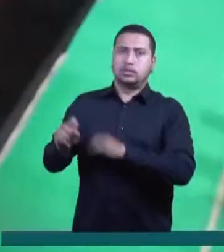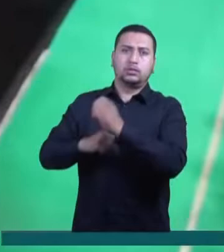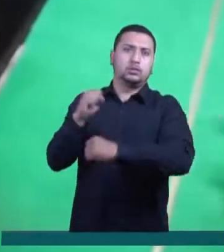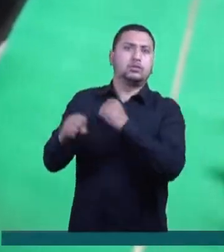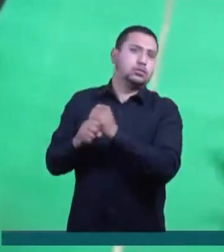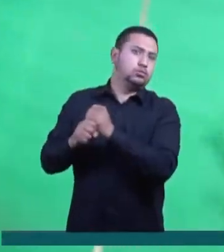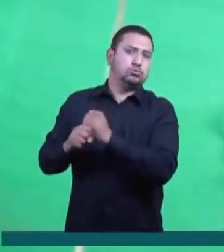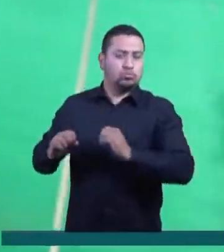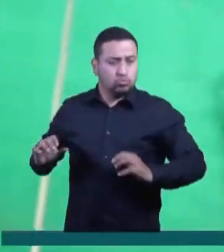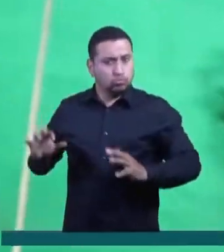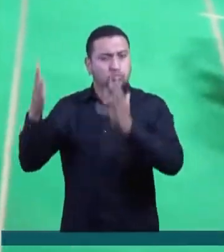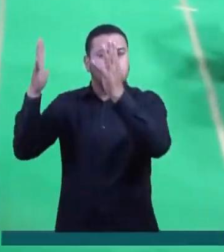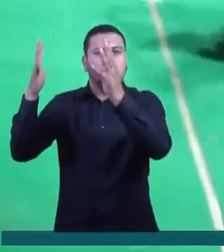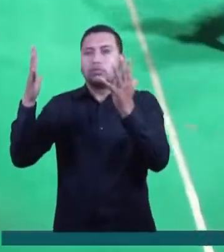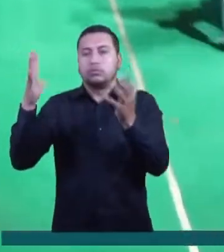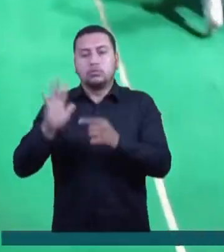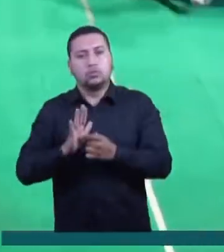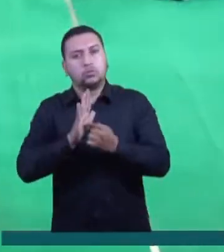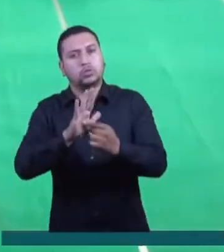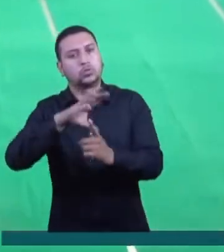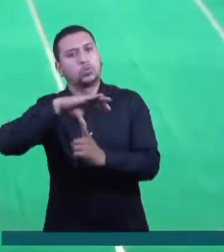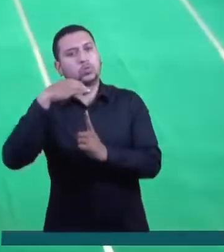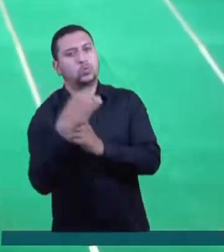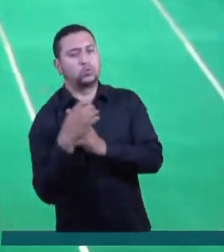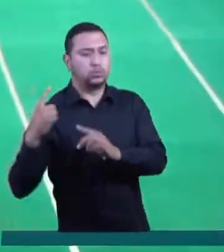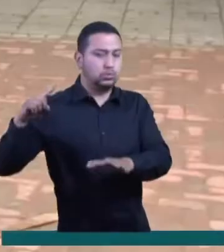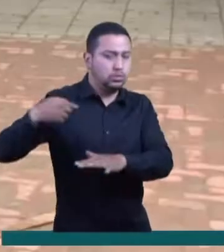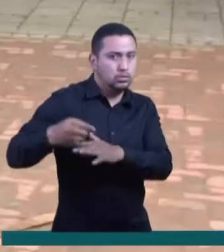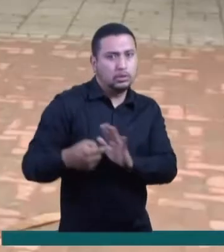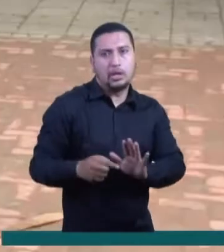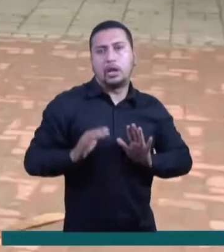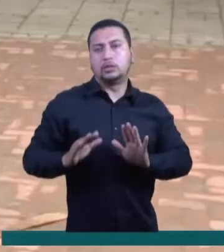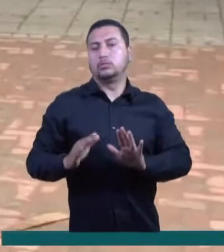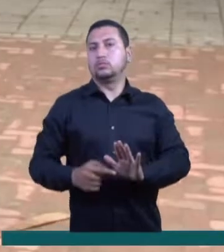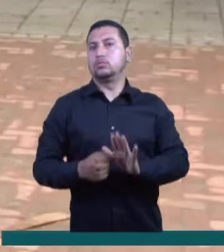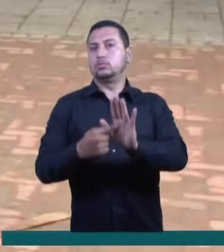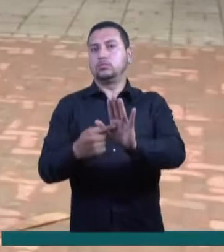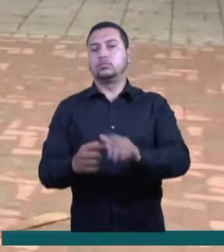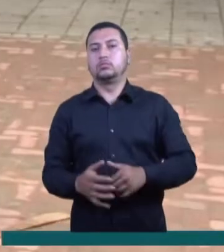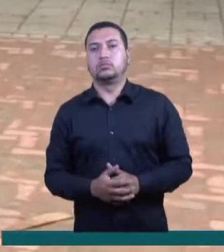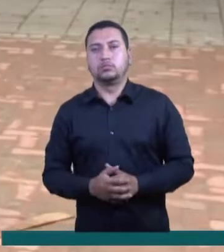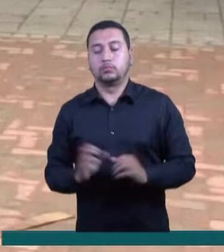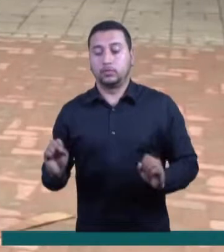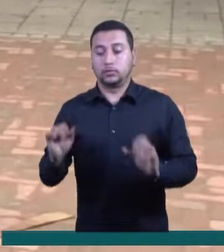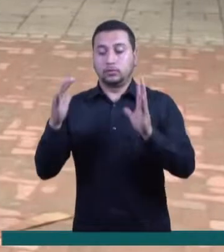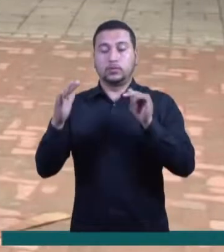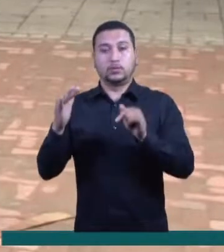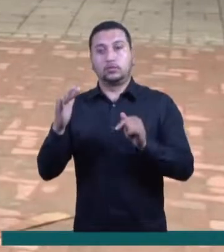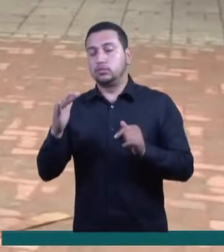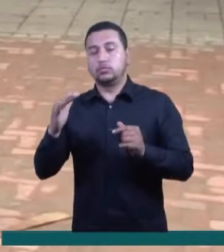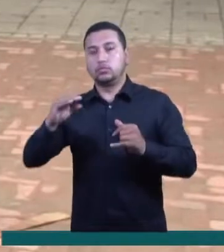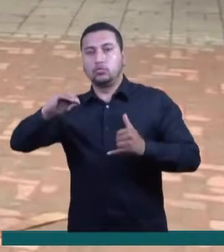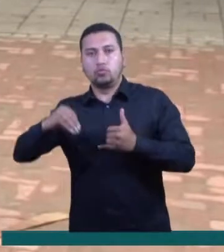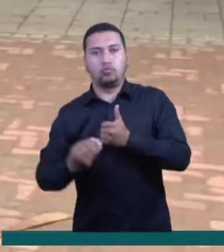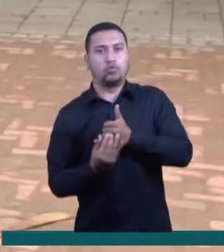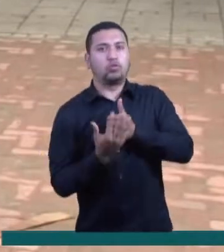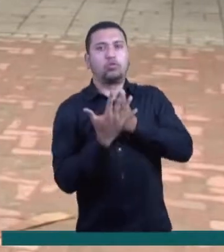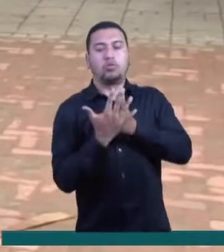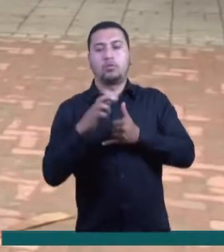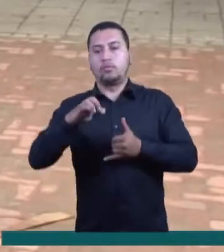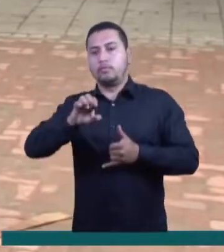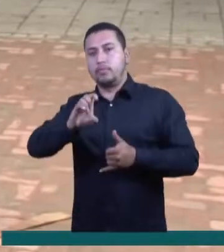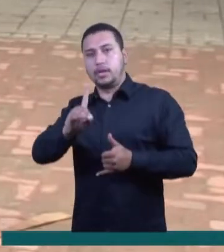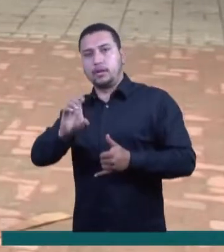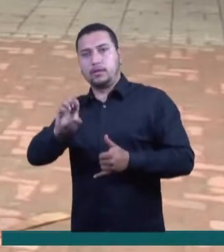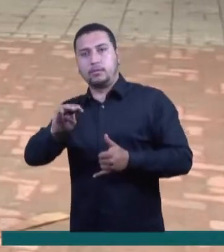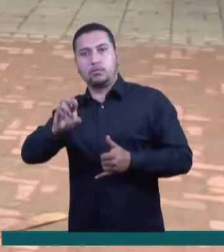fue precisamente mostrar nuestra cultura ancestral. El Festival Folclórico del Piedemonte Amazónico, en